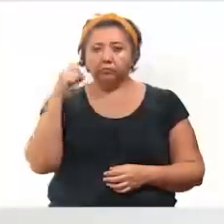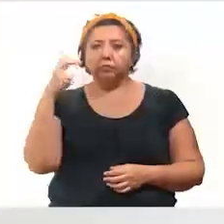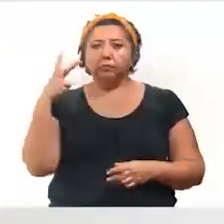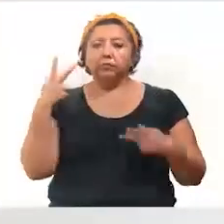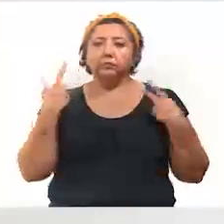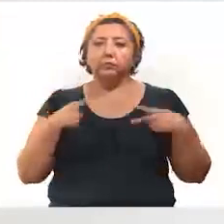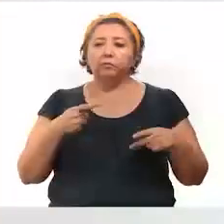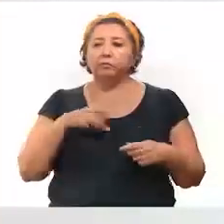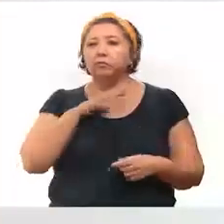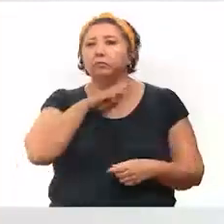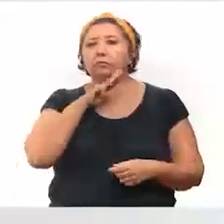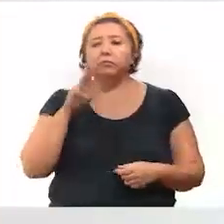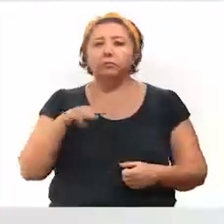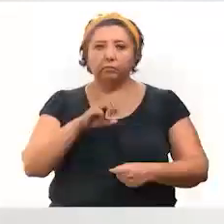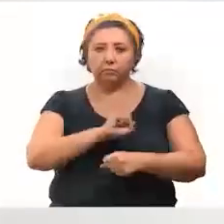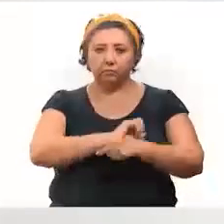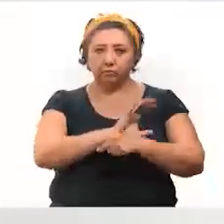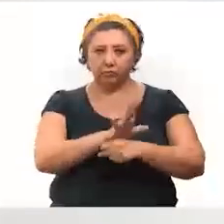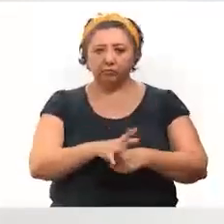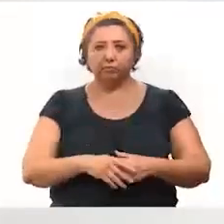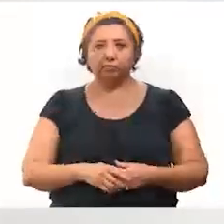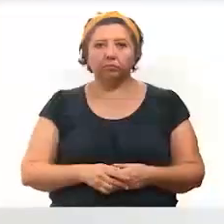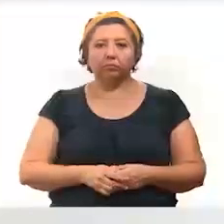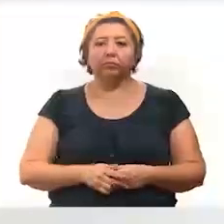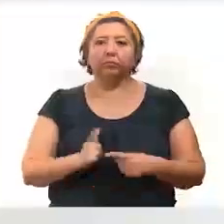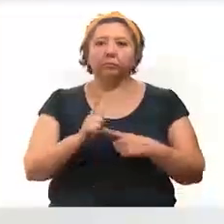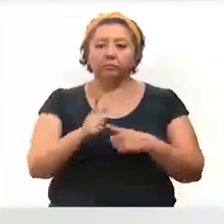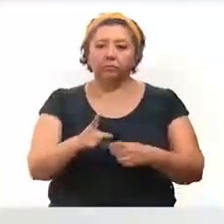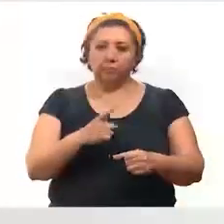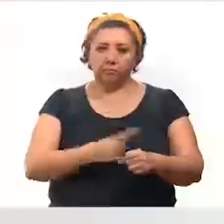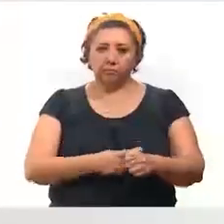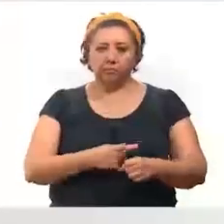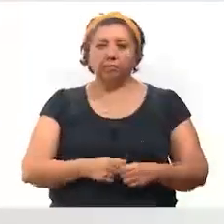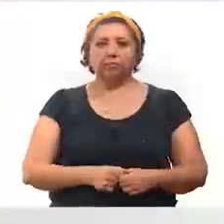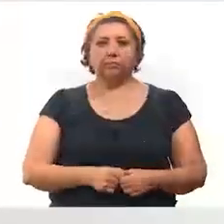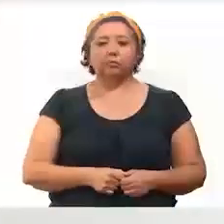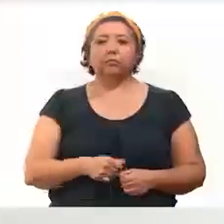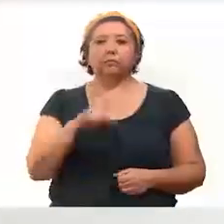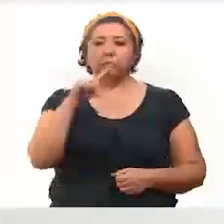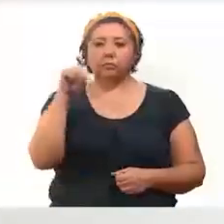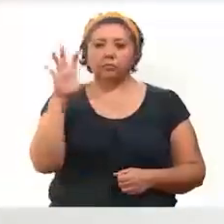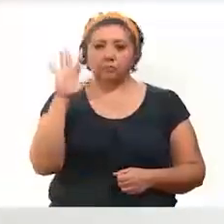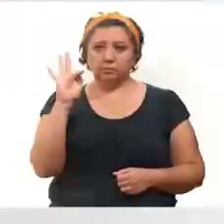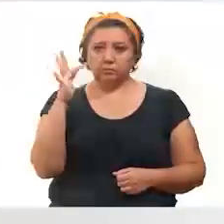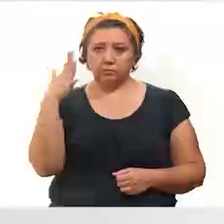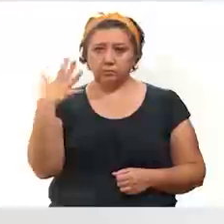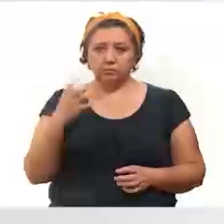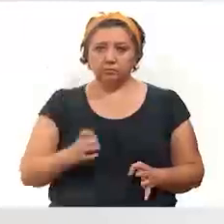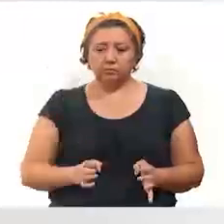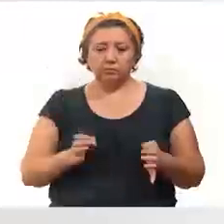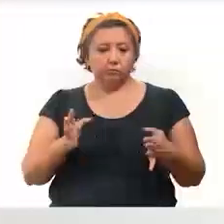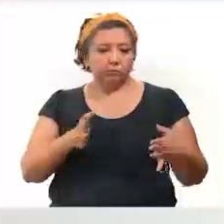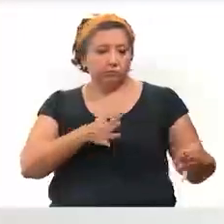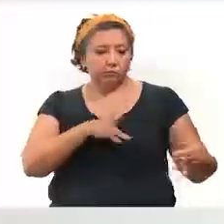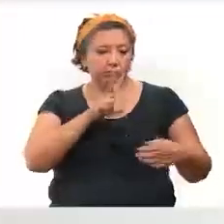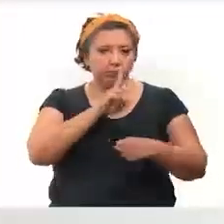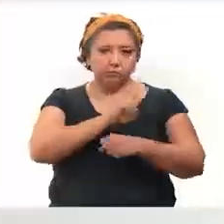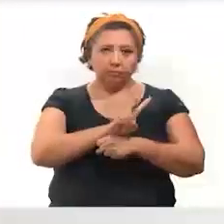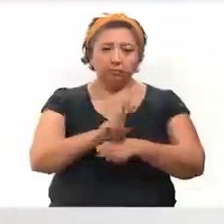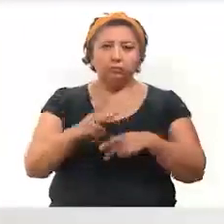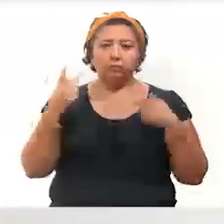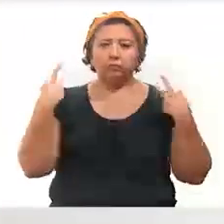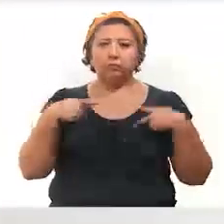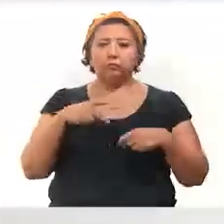6.468 las personas fallecidas a causa del coronavirus. De los casos activos, 145 están estables,